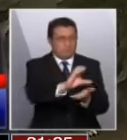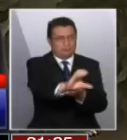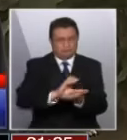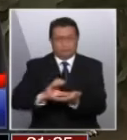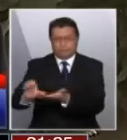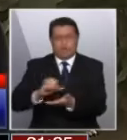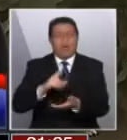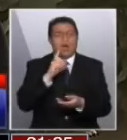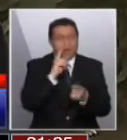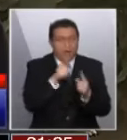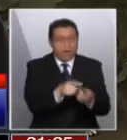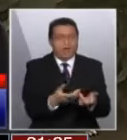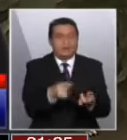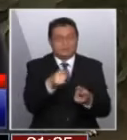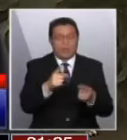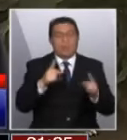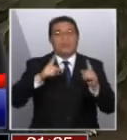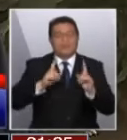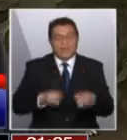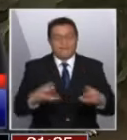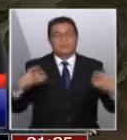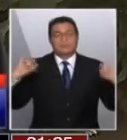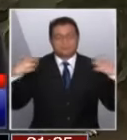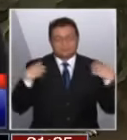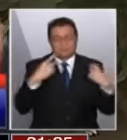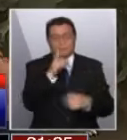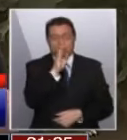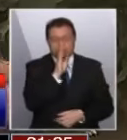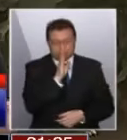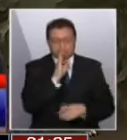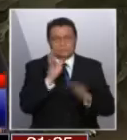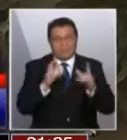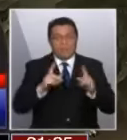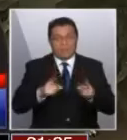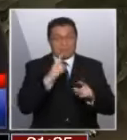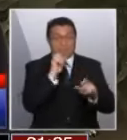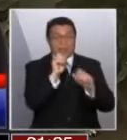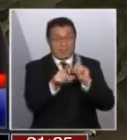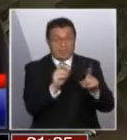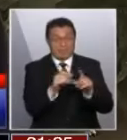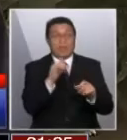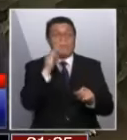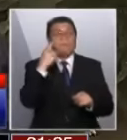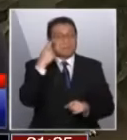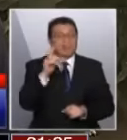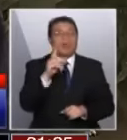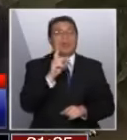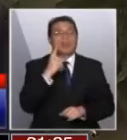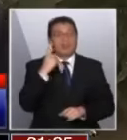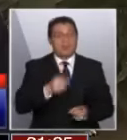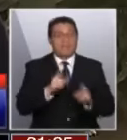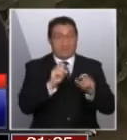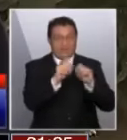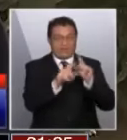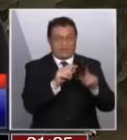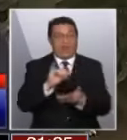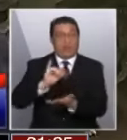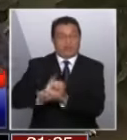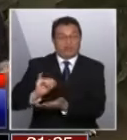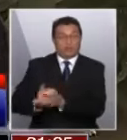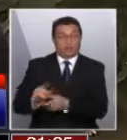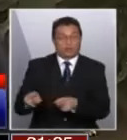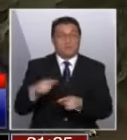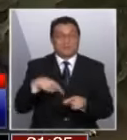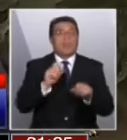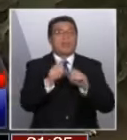etcétera él tiene que asumir esa responsabilidad política por un lado se defiende Pero por otro lado tiene que defender a su institución y estas